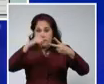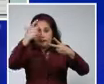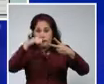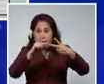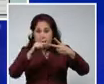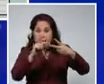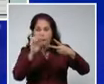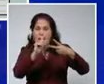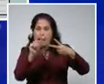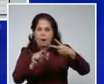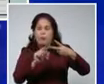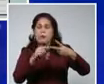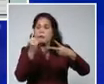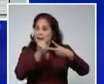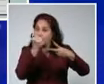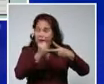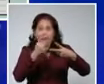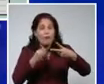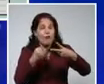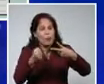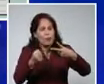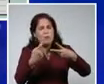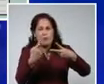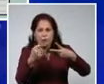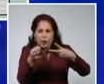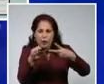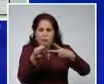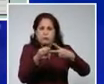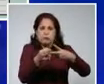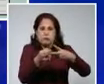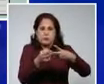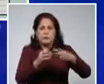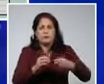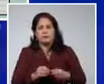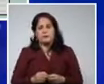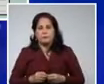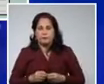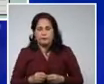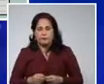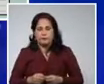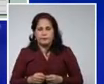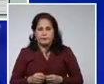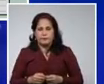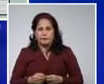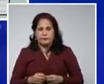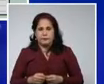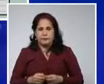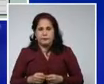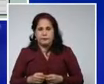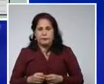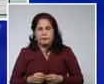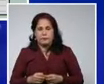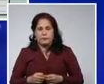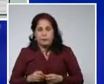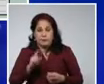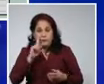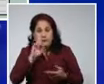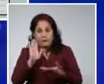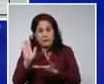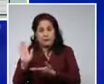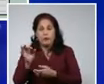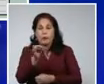Se trabaja, pero todavía con una buena transmisión. Y ahí tienen ustedes los